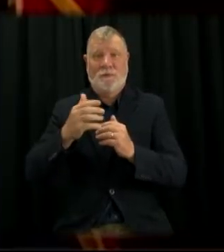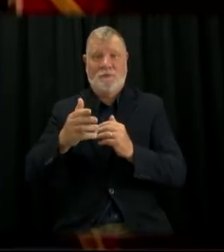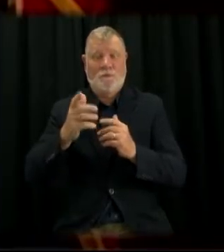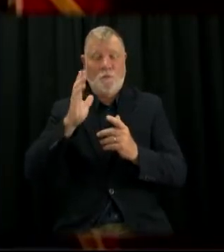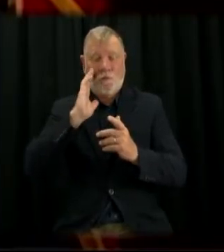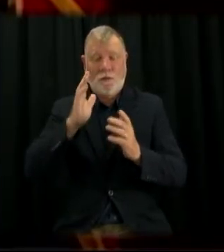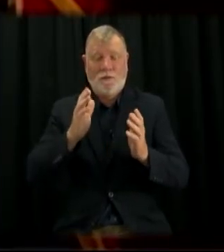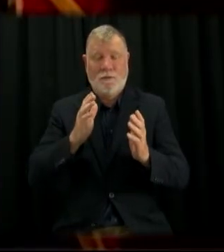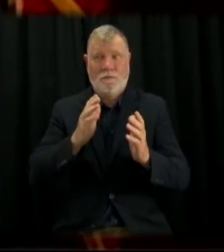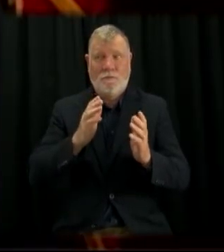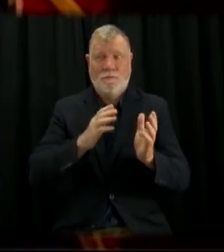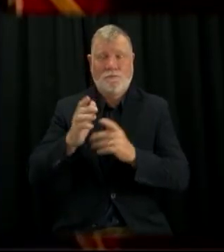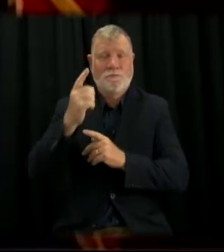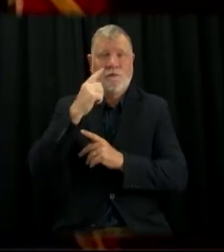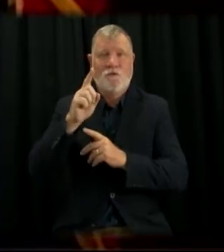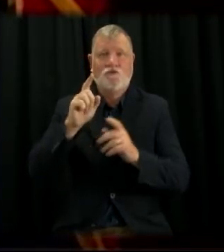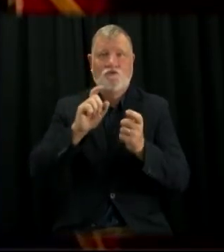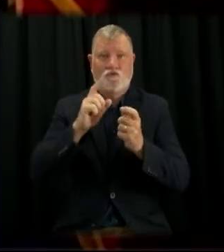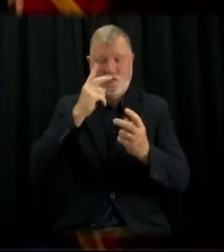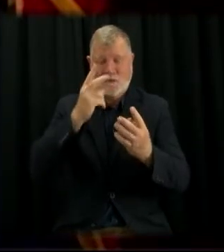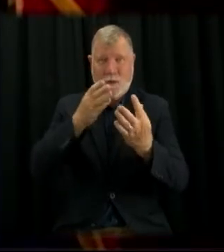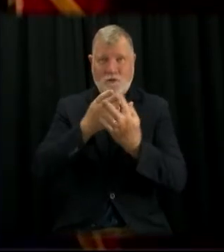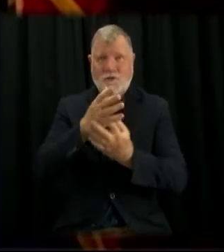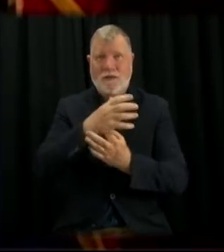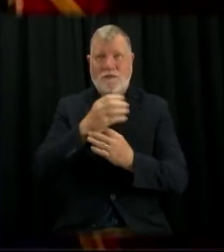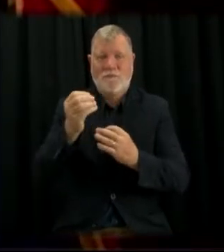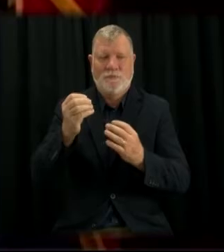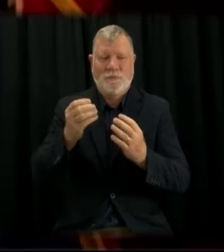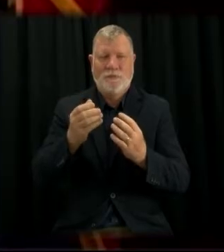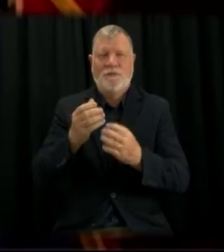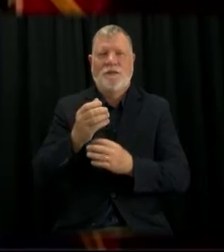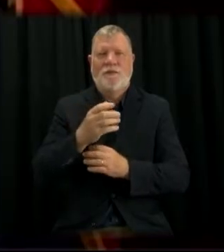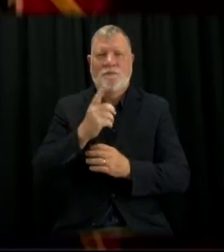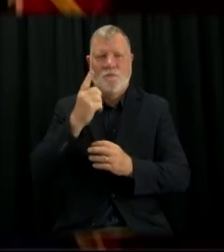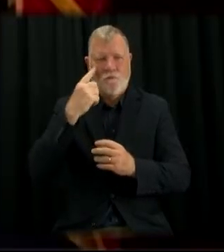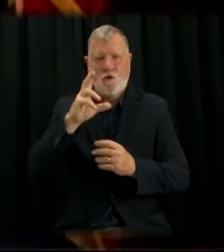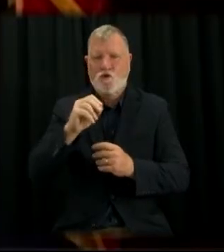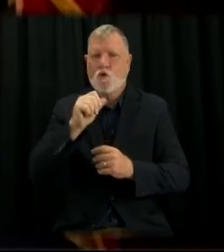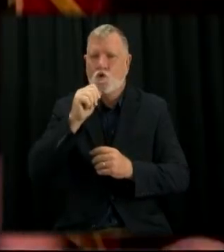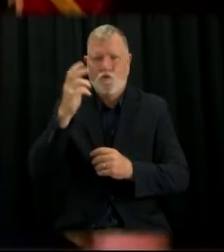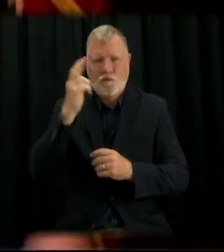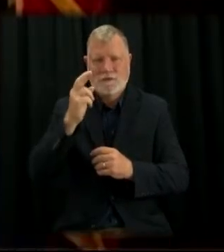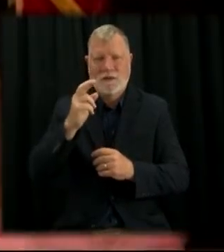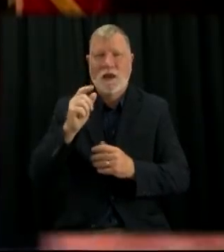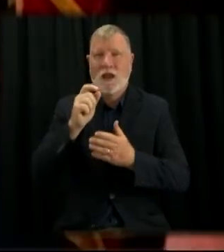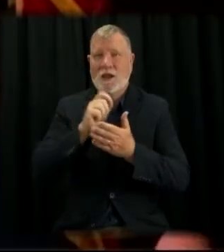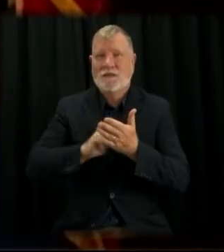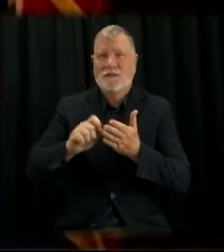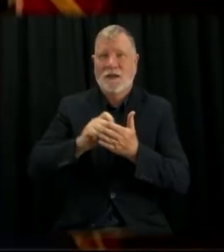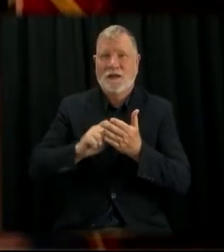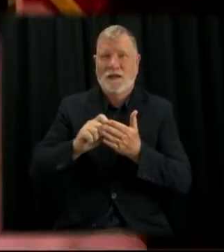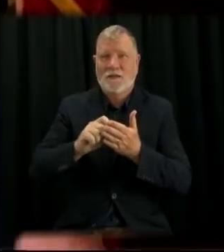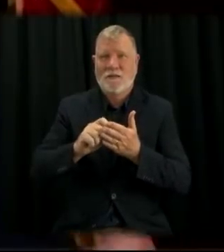Además, esto es una medida necesaria para tener transparencia y competencia justa entre los